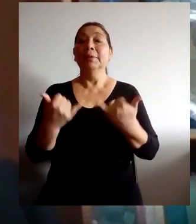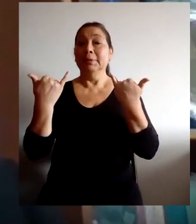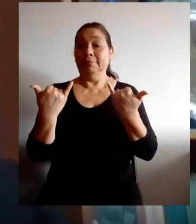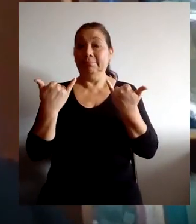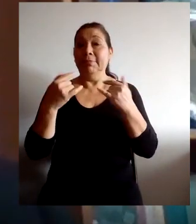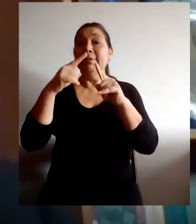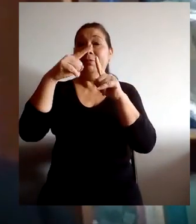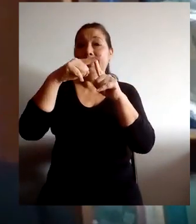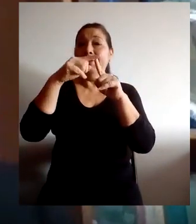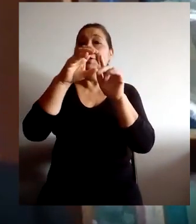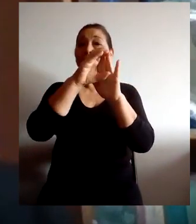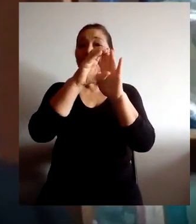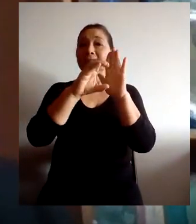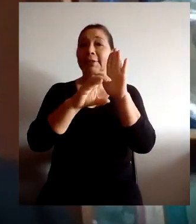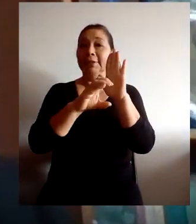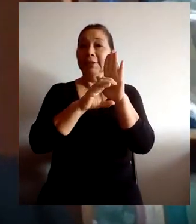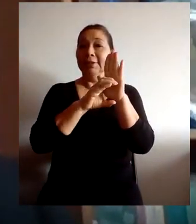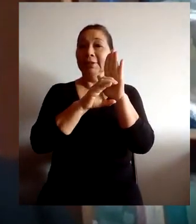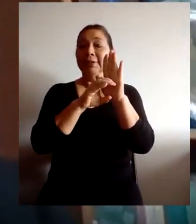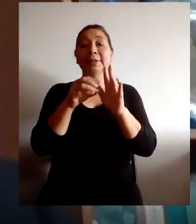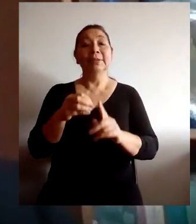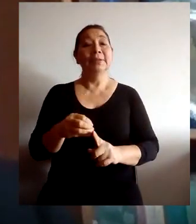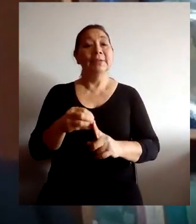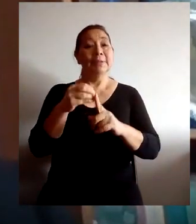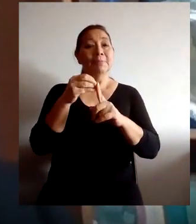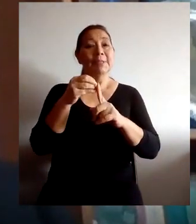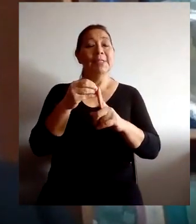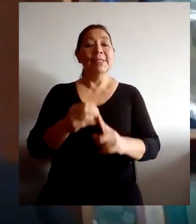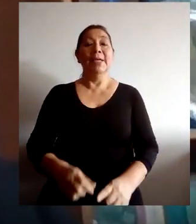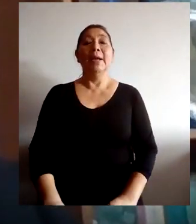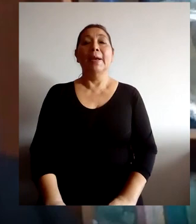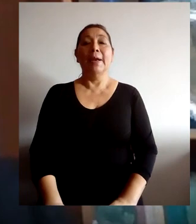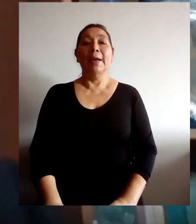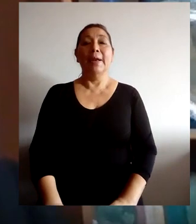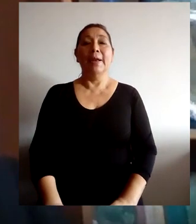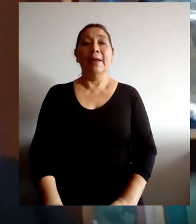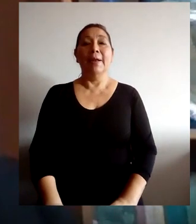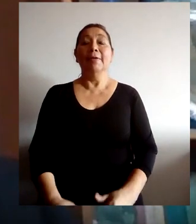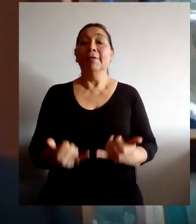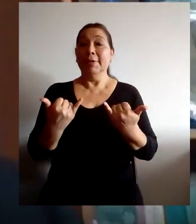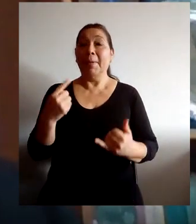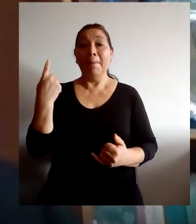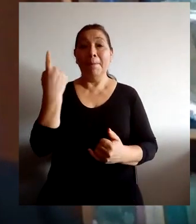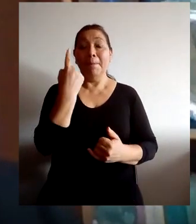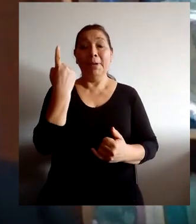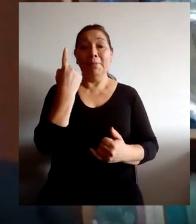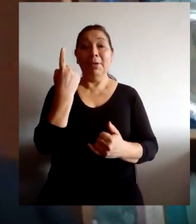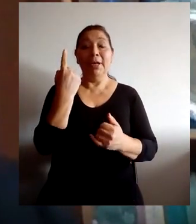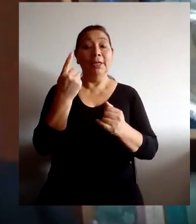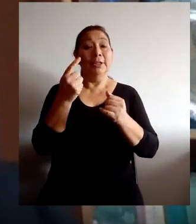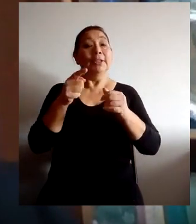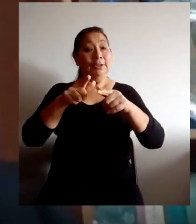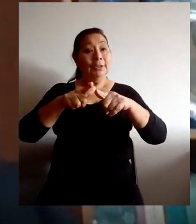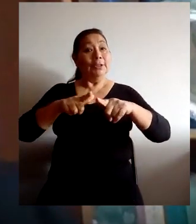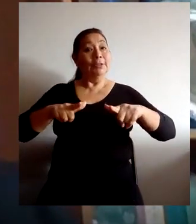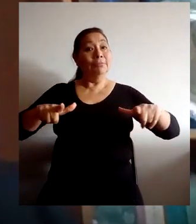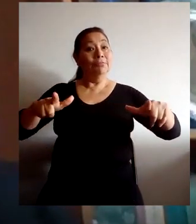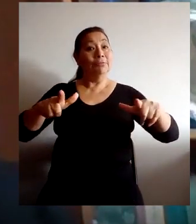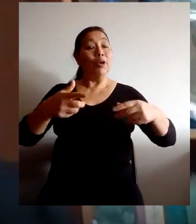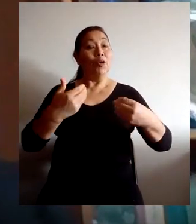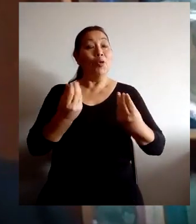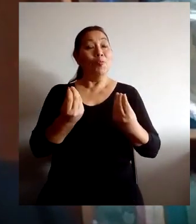esta primera sala que me honro en presidir, esta es una fecha muy